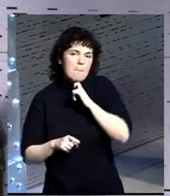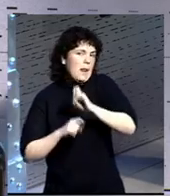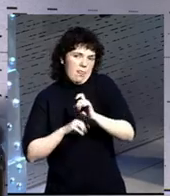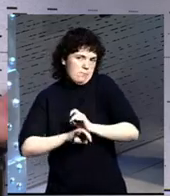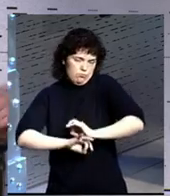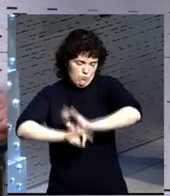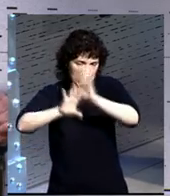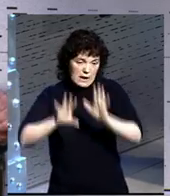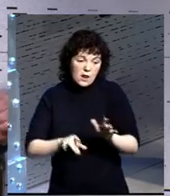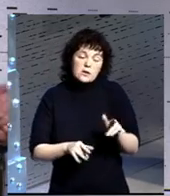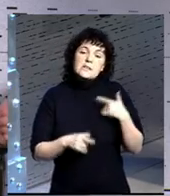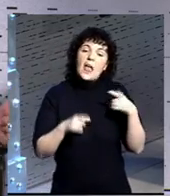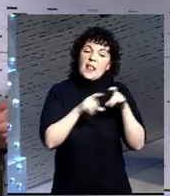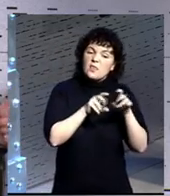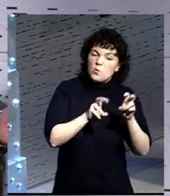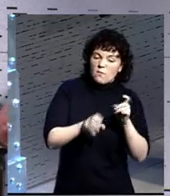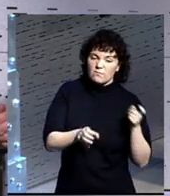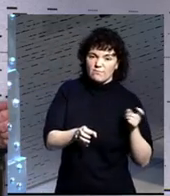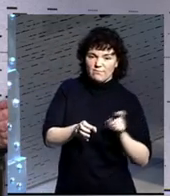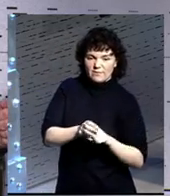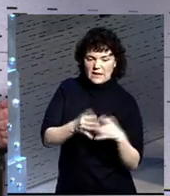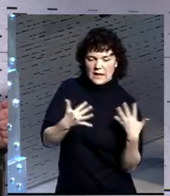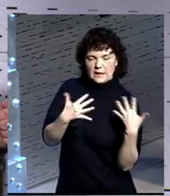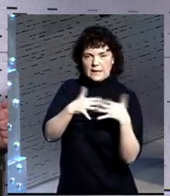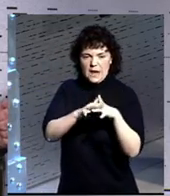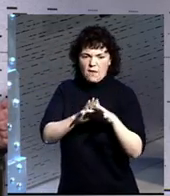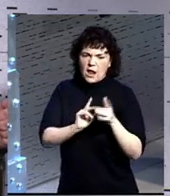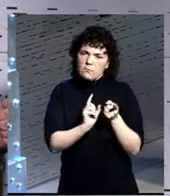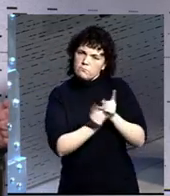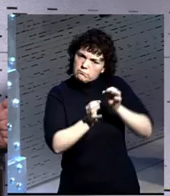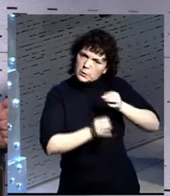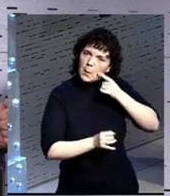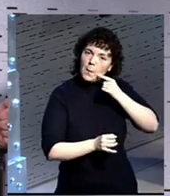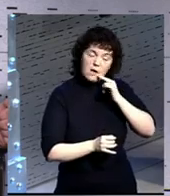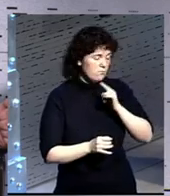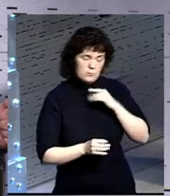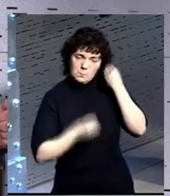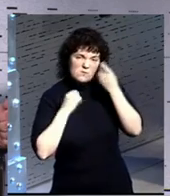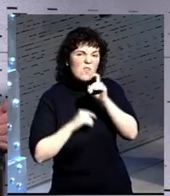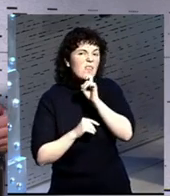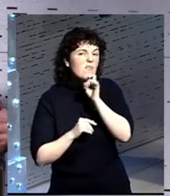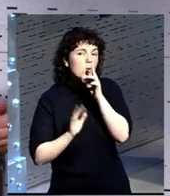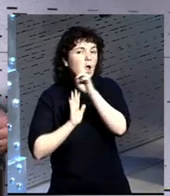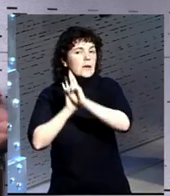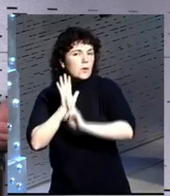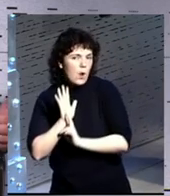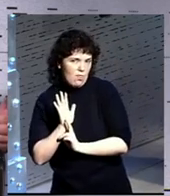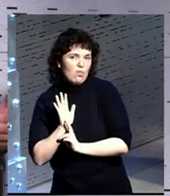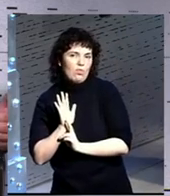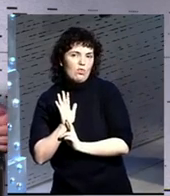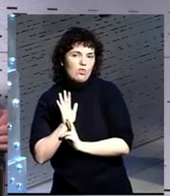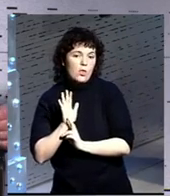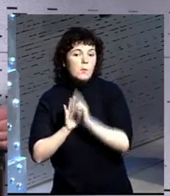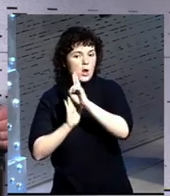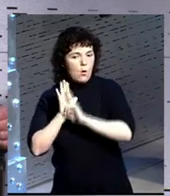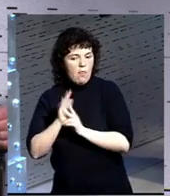integren completamente y se conviertan en un banco, también estoy de acuerdo con Karina que es difícil debido a la regulación, que precisamente la tendencia es a